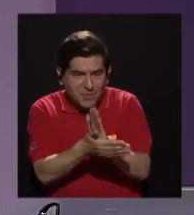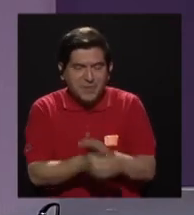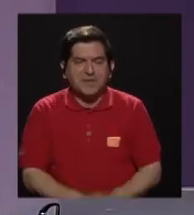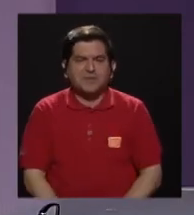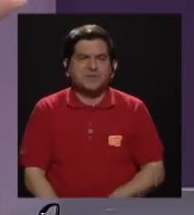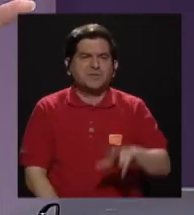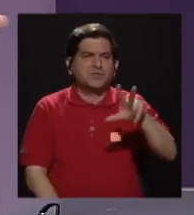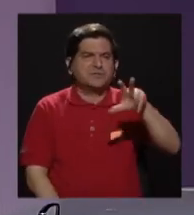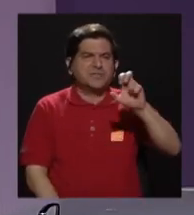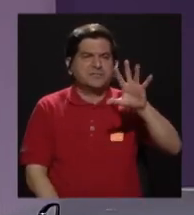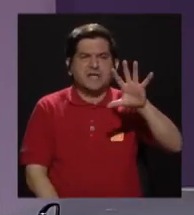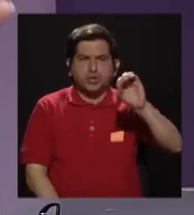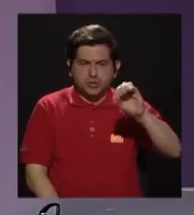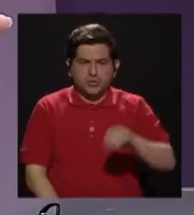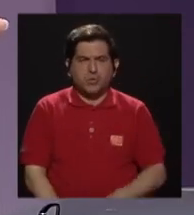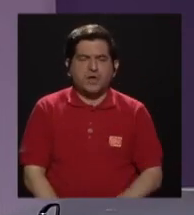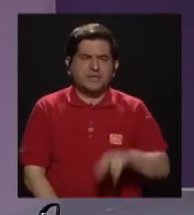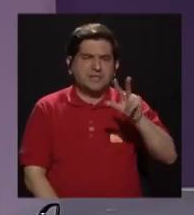los